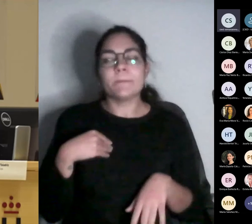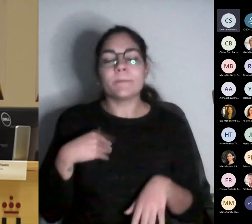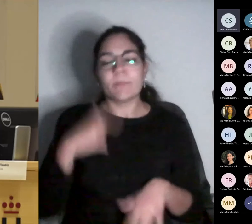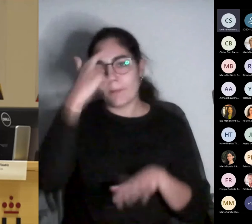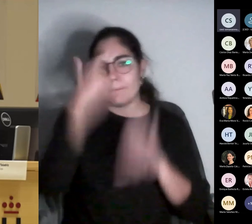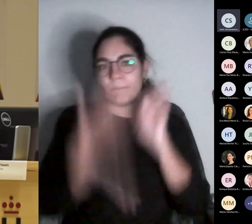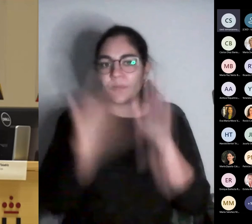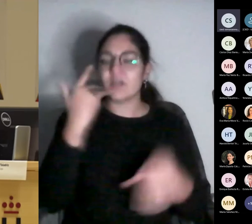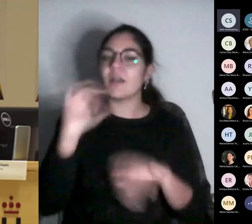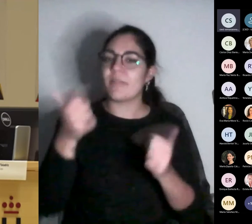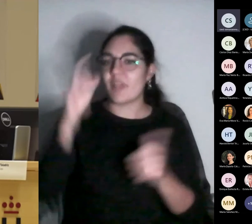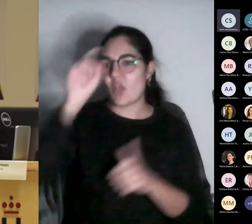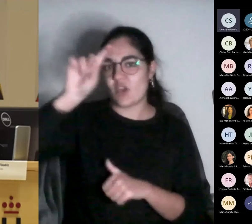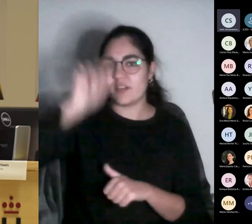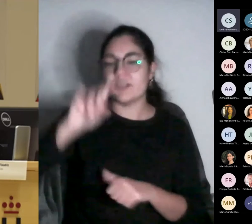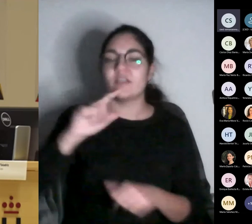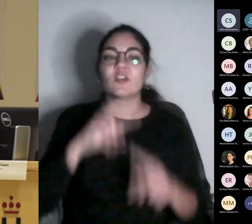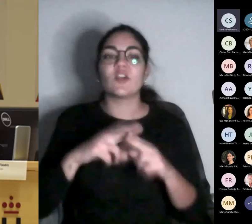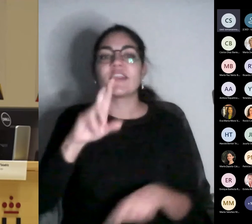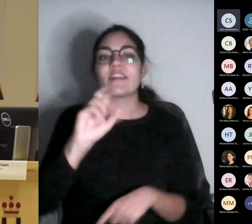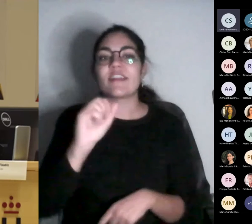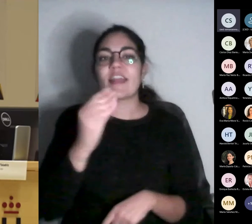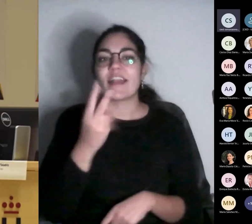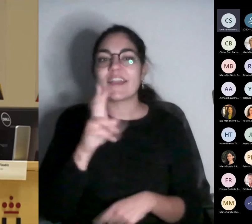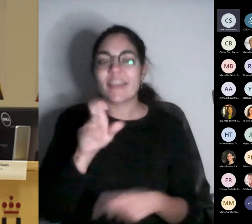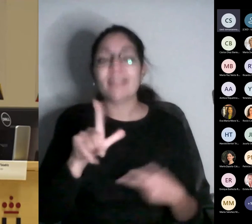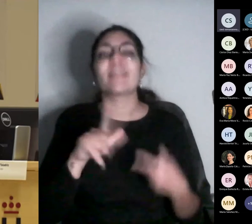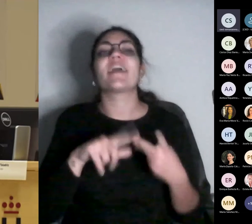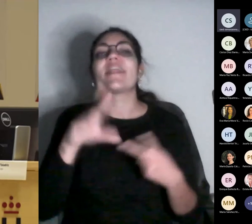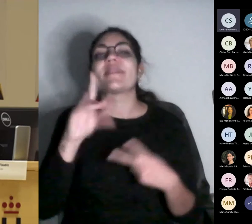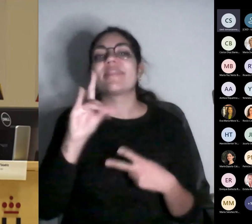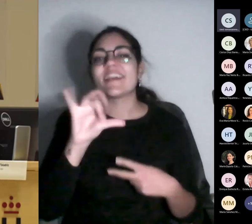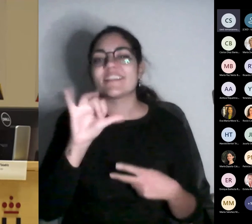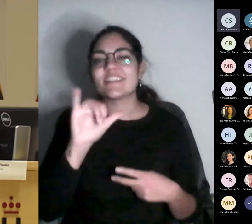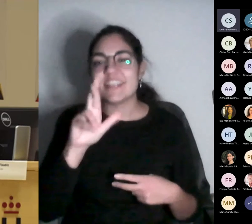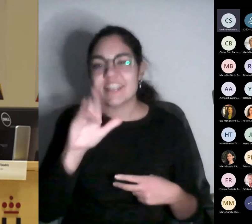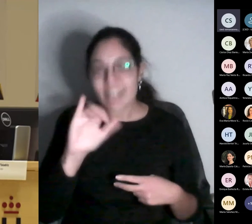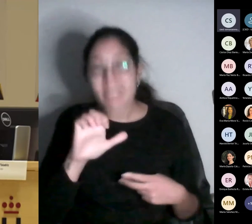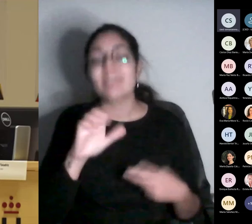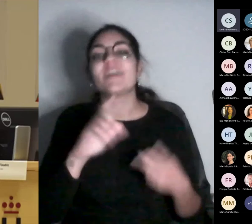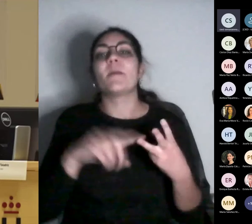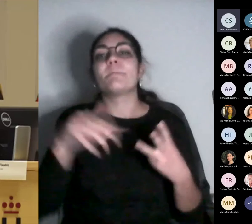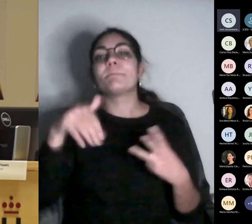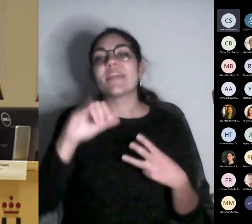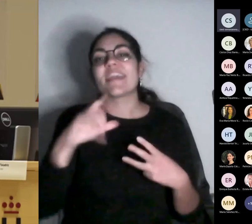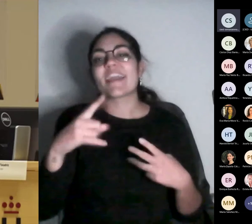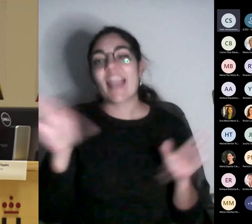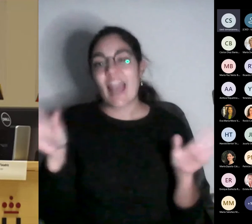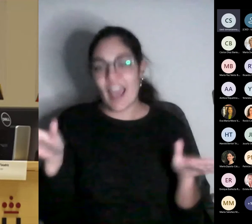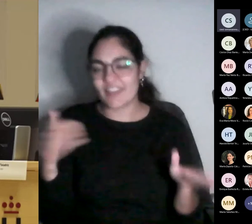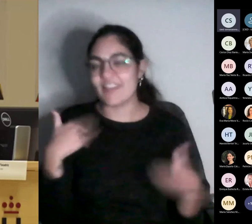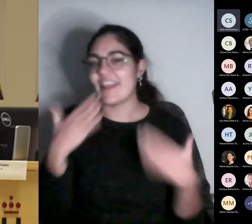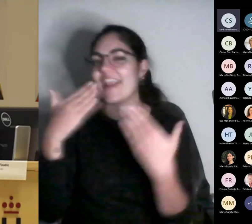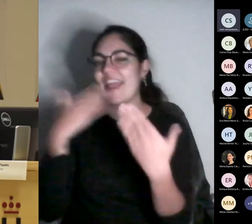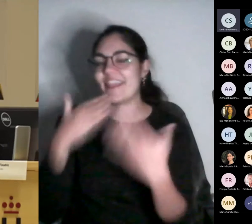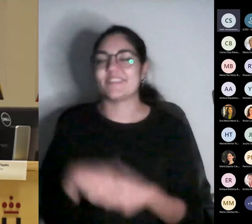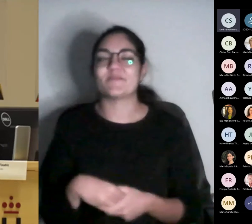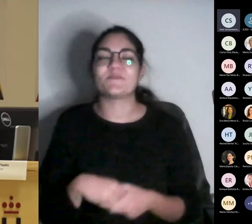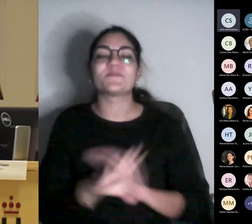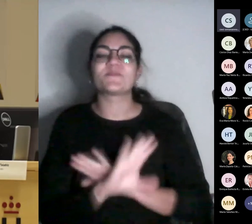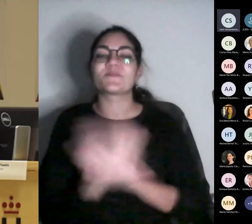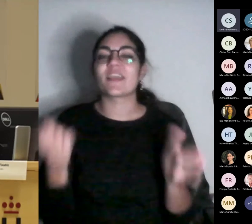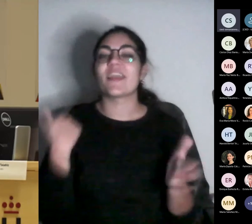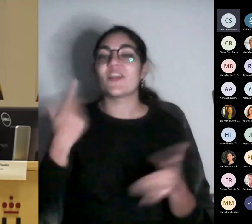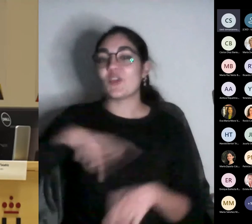entre ellos raquel decidió miguel ángel gracias y así dentro del proyecto que